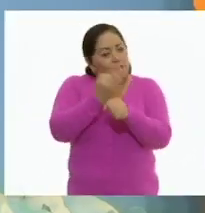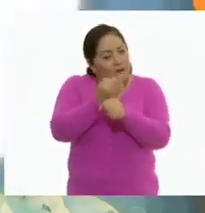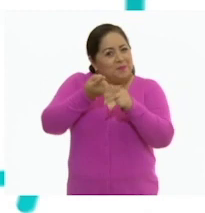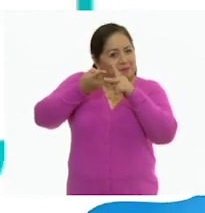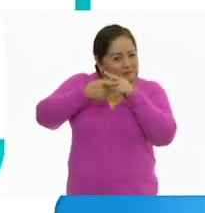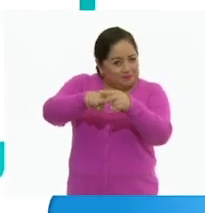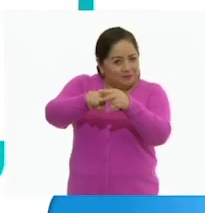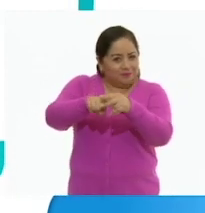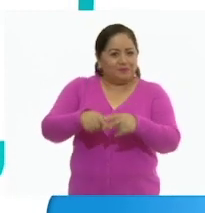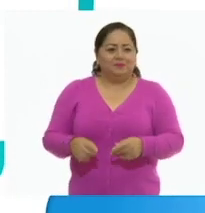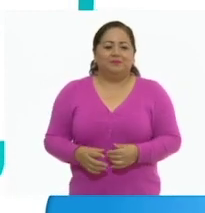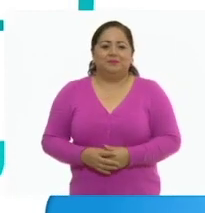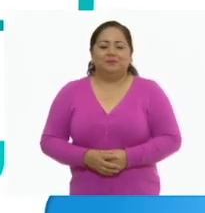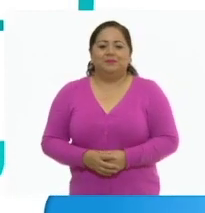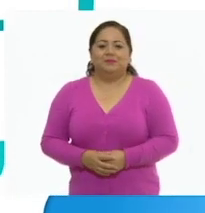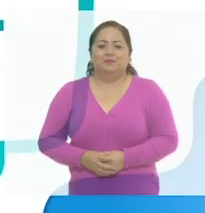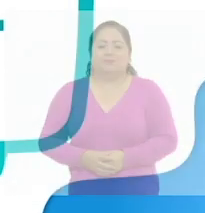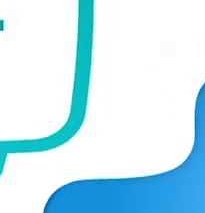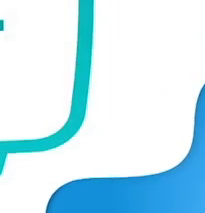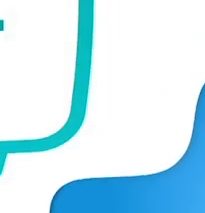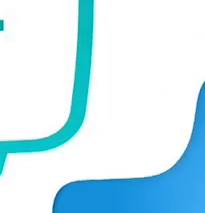¡Comenzamos!